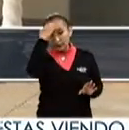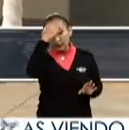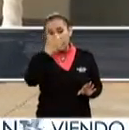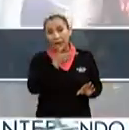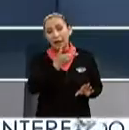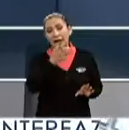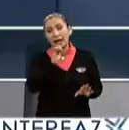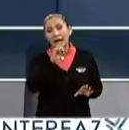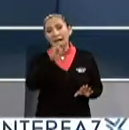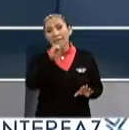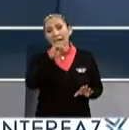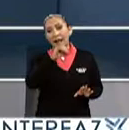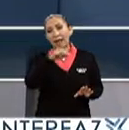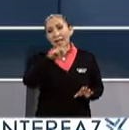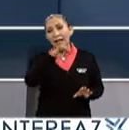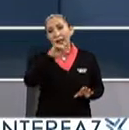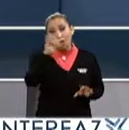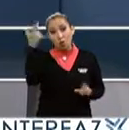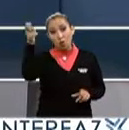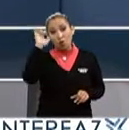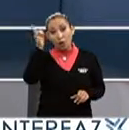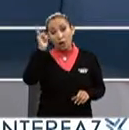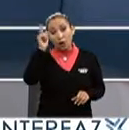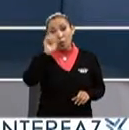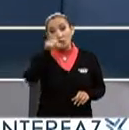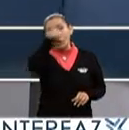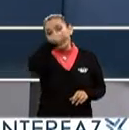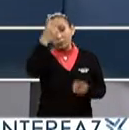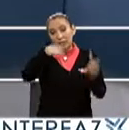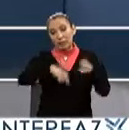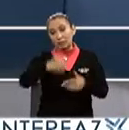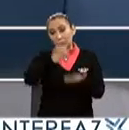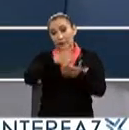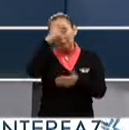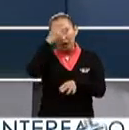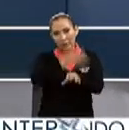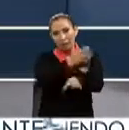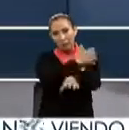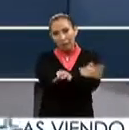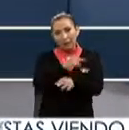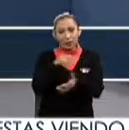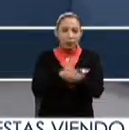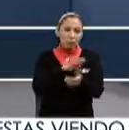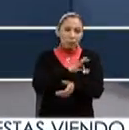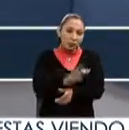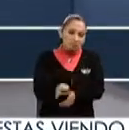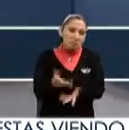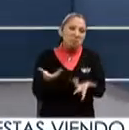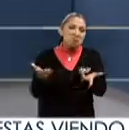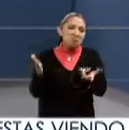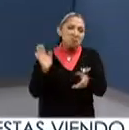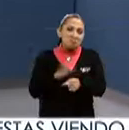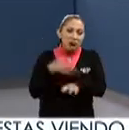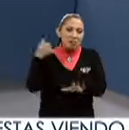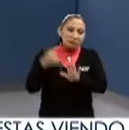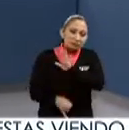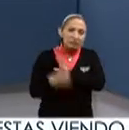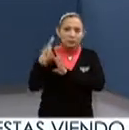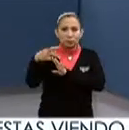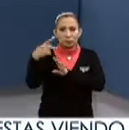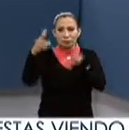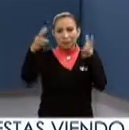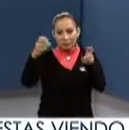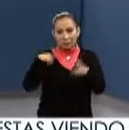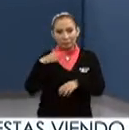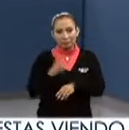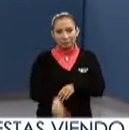Eréndira Saraí Mejines. Ojalá que cuando estés por acá en la Ciudad de México nos acompañes en el estudio y podamos precisamente pues ahondar más en esto.